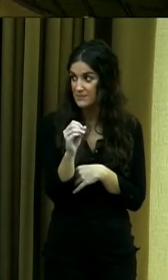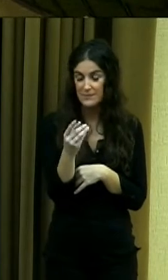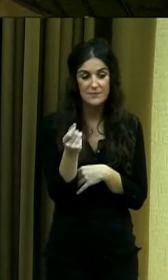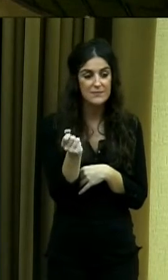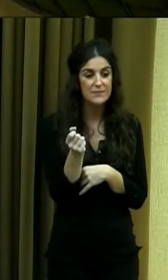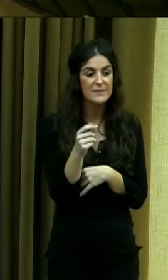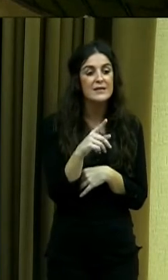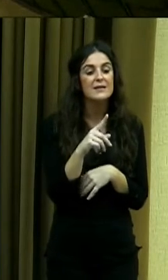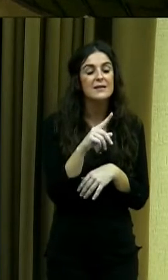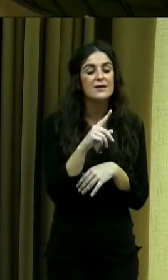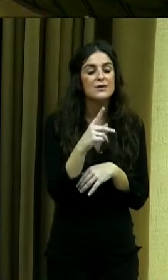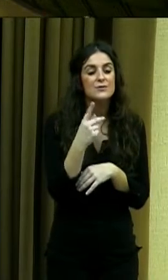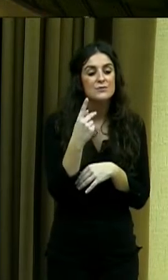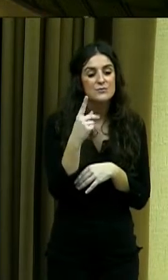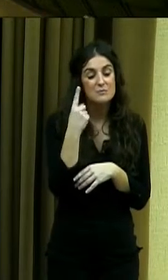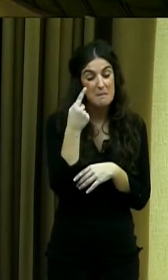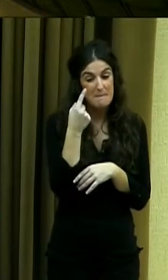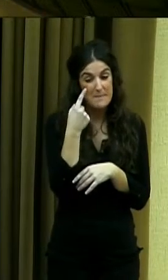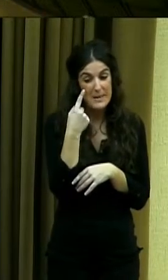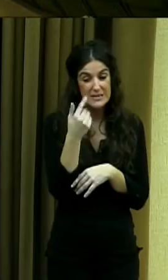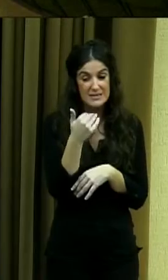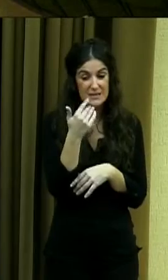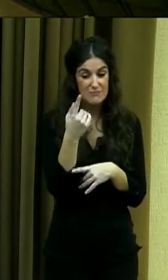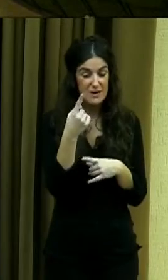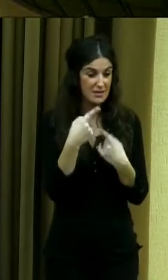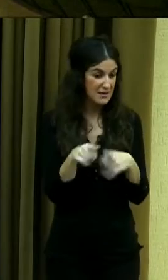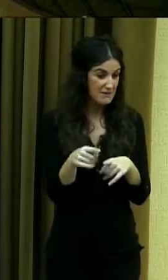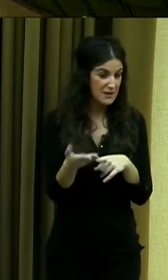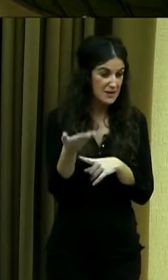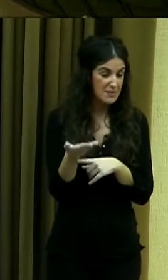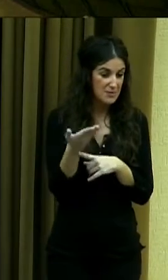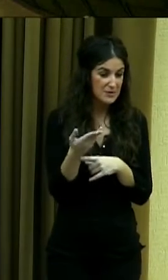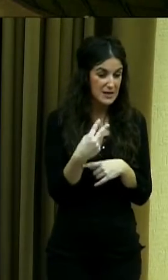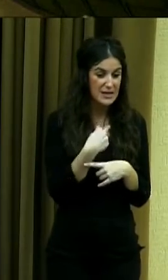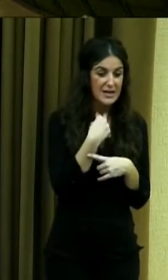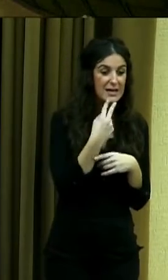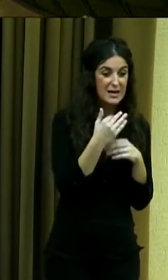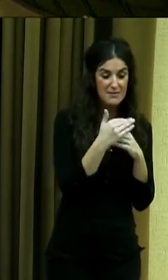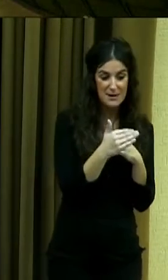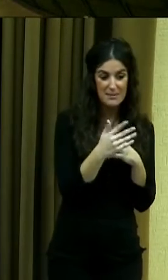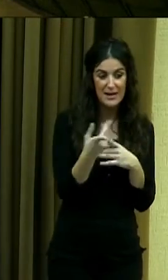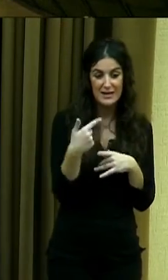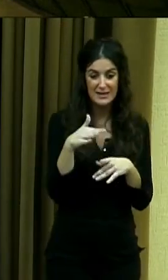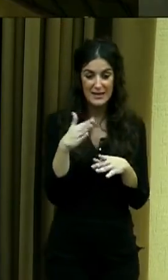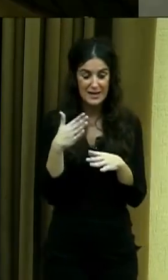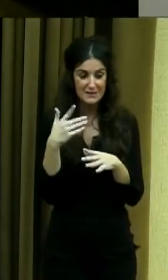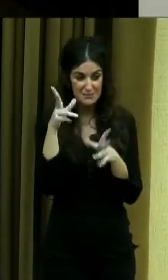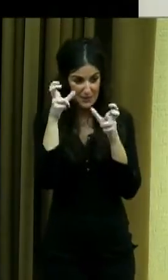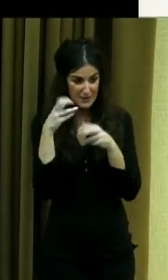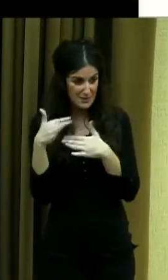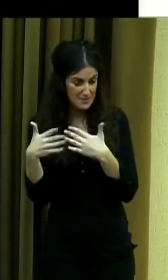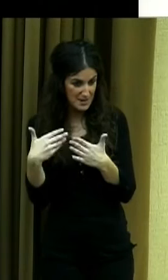Y suele observarse una discrepancia importante entre lo que son las habilidades verbales y las perceptivos manipulativas, a favor de las